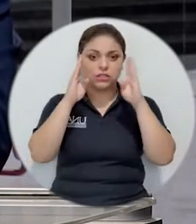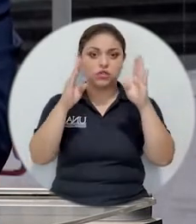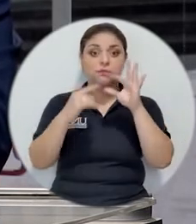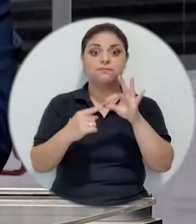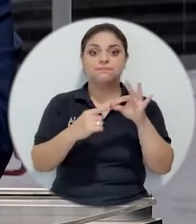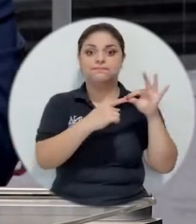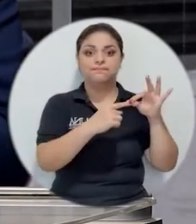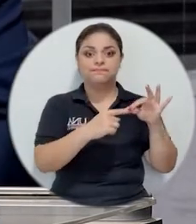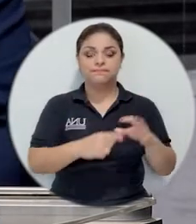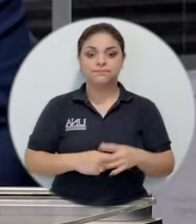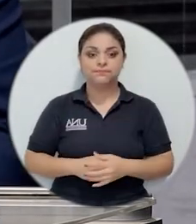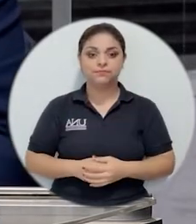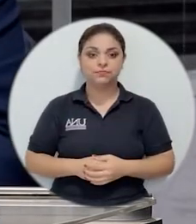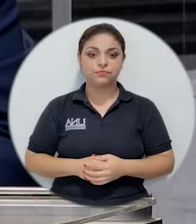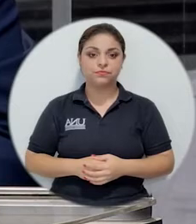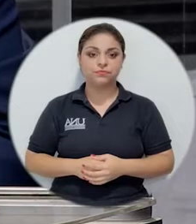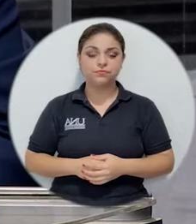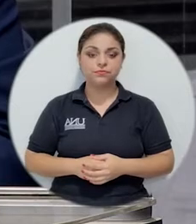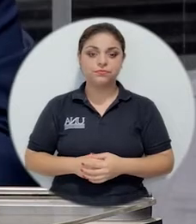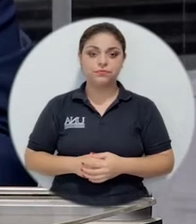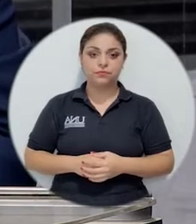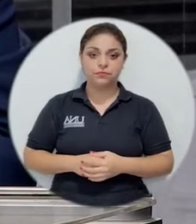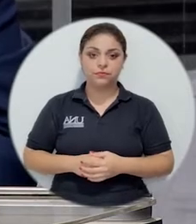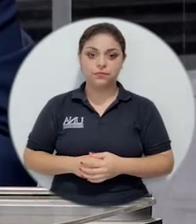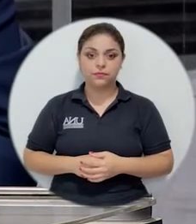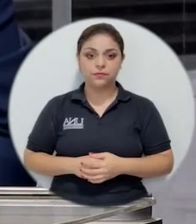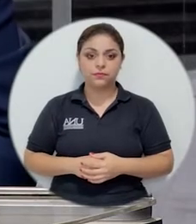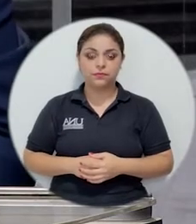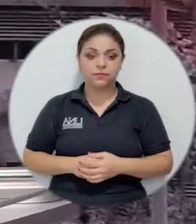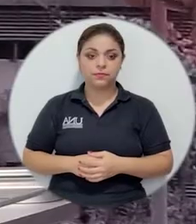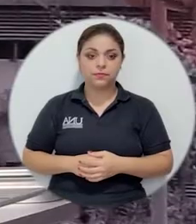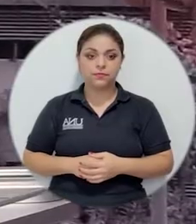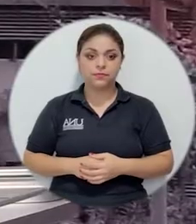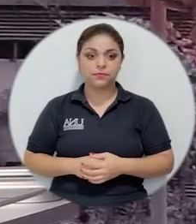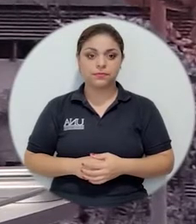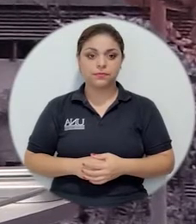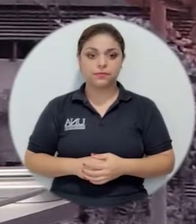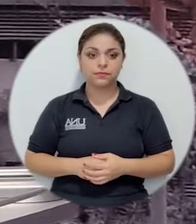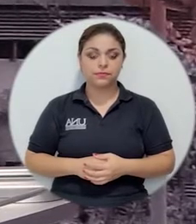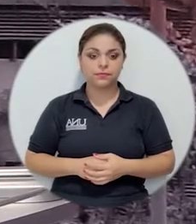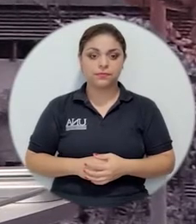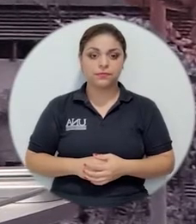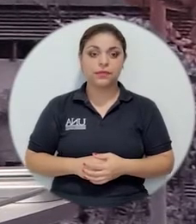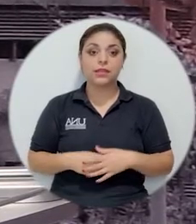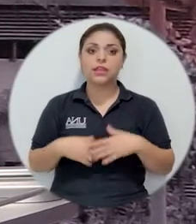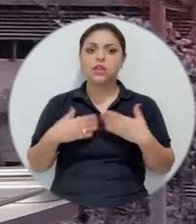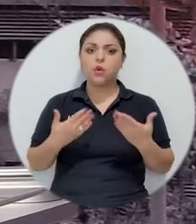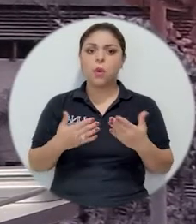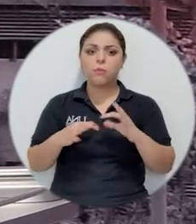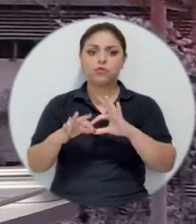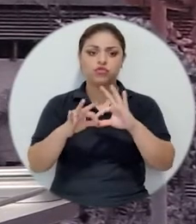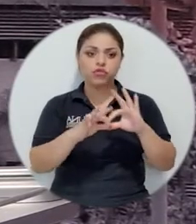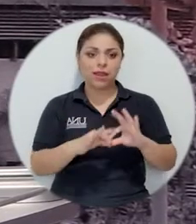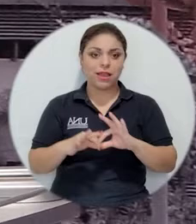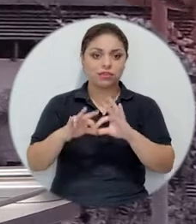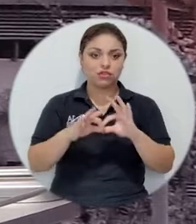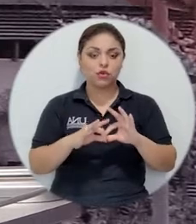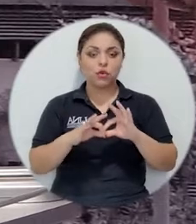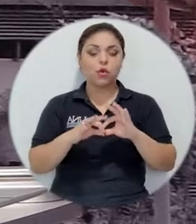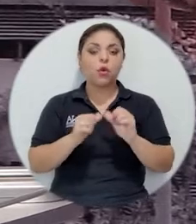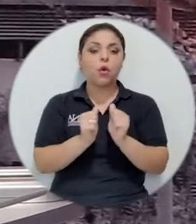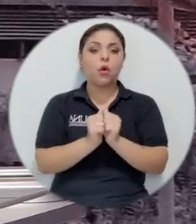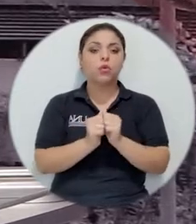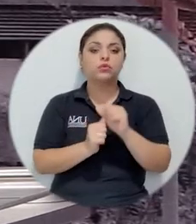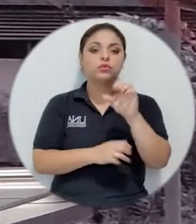atención prioritaria. ¿Y qué tal la relación con los socios regionales en torno a estos